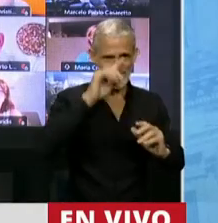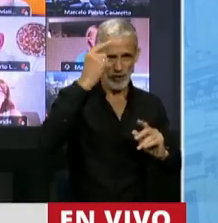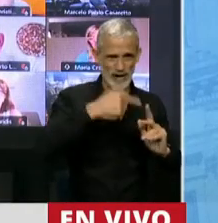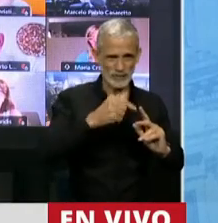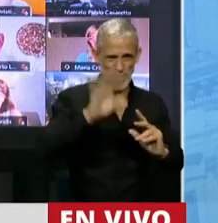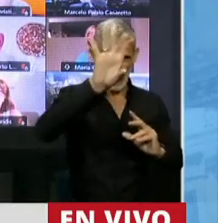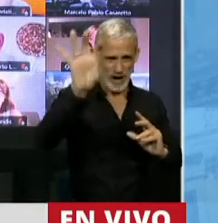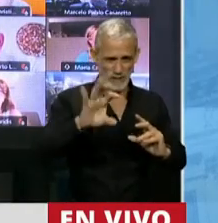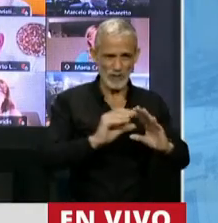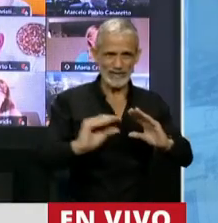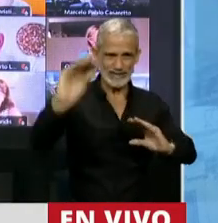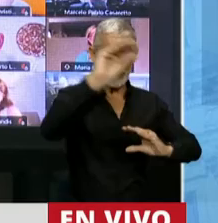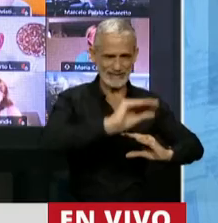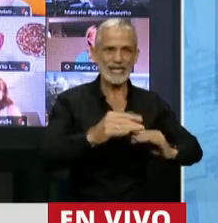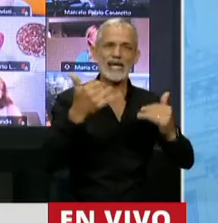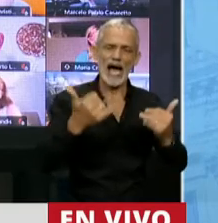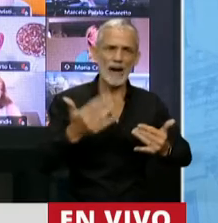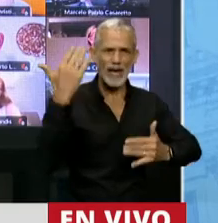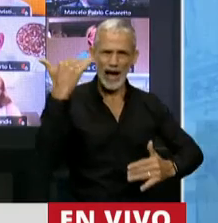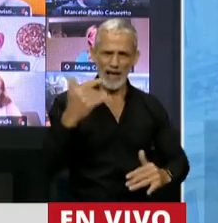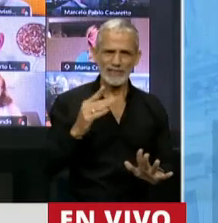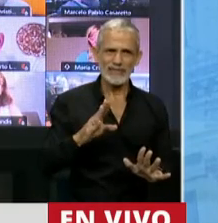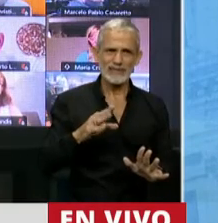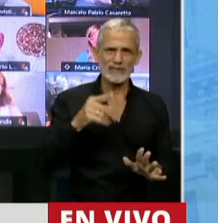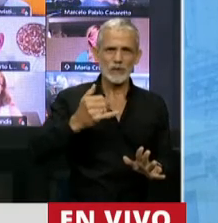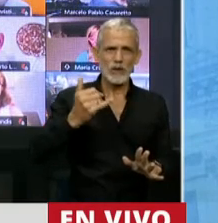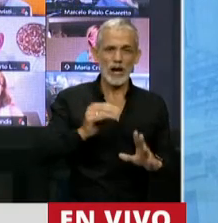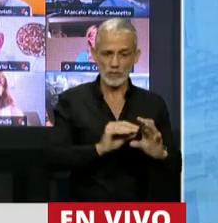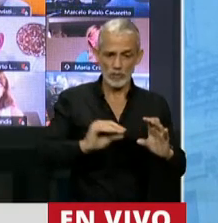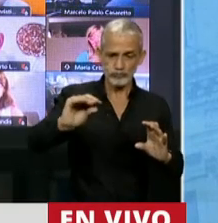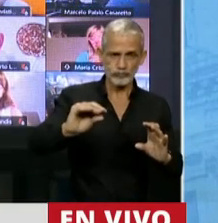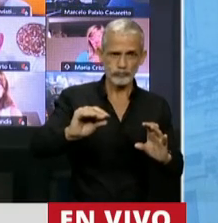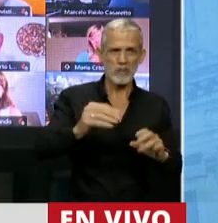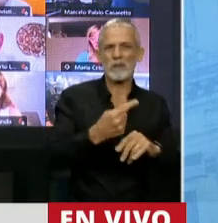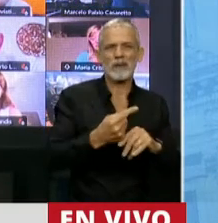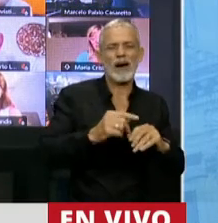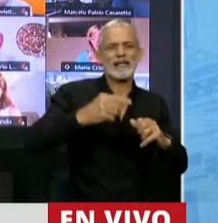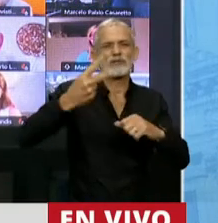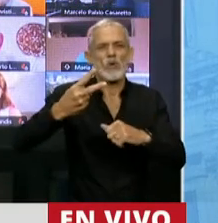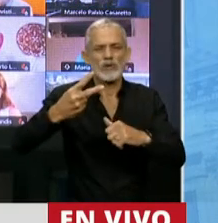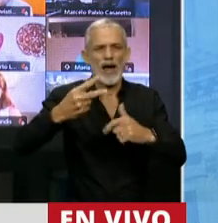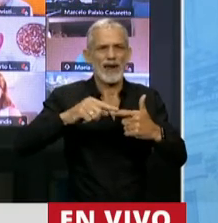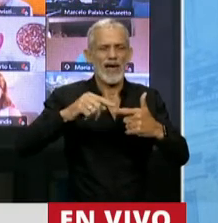Nacional. Ahí, como ustedes saben, había una coparticipación primaria, una secundaria.